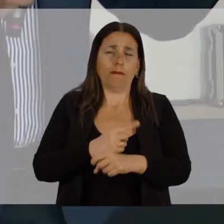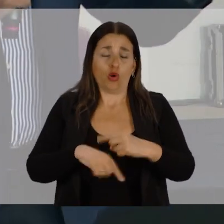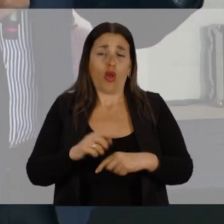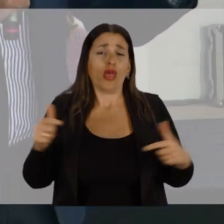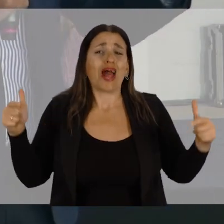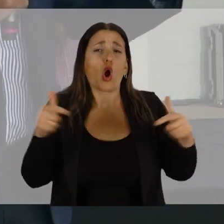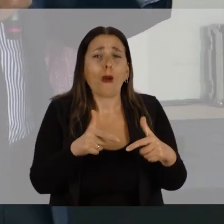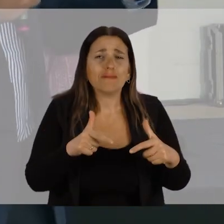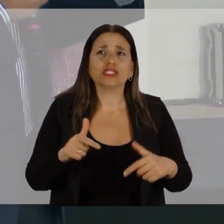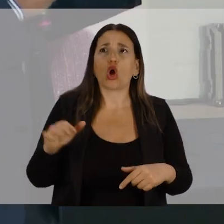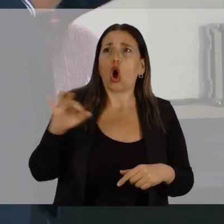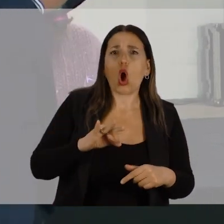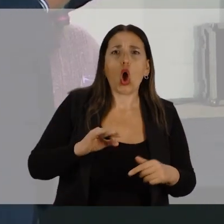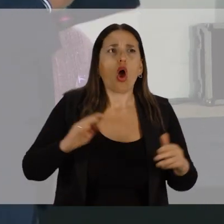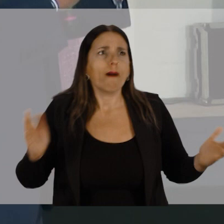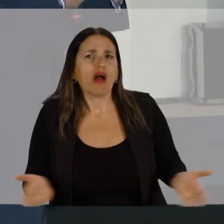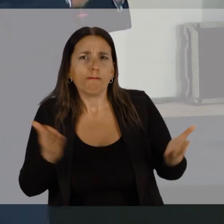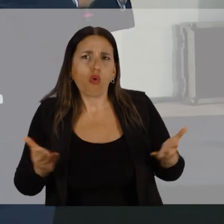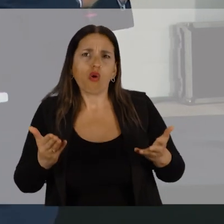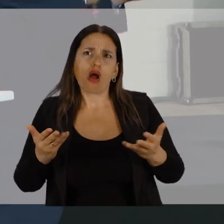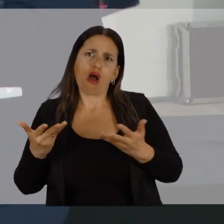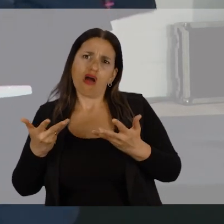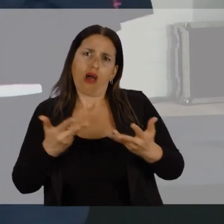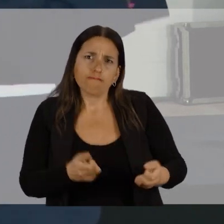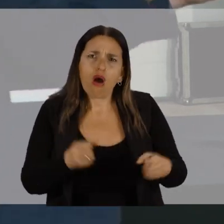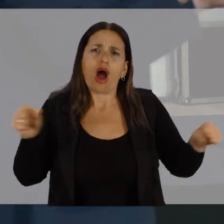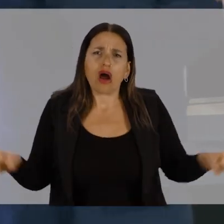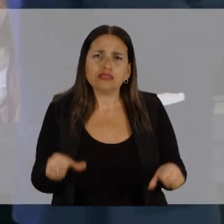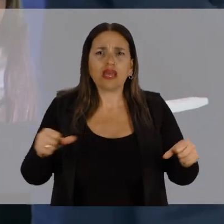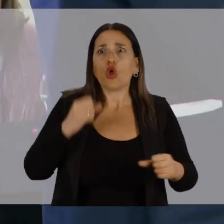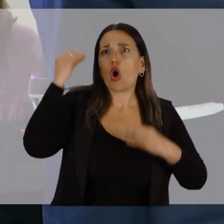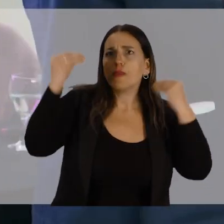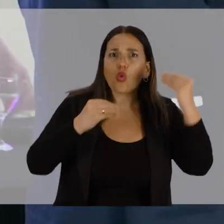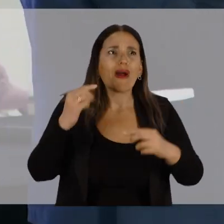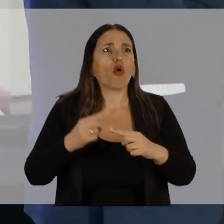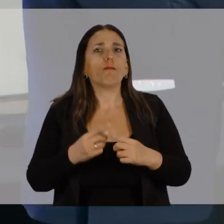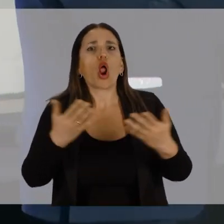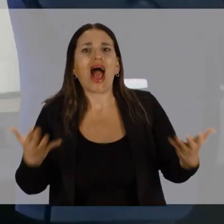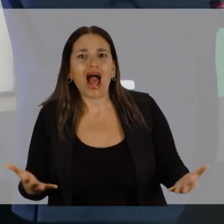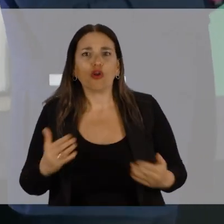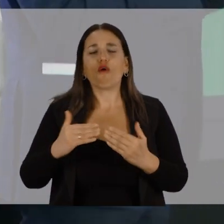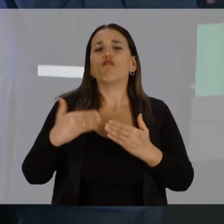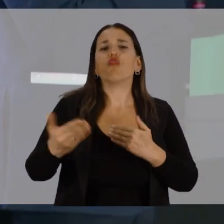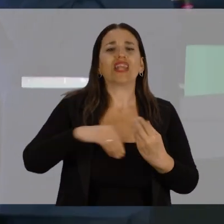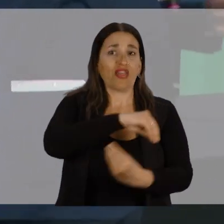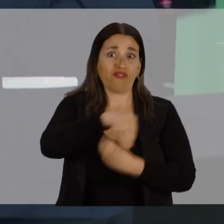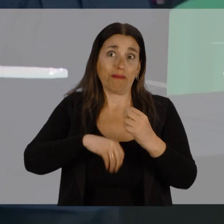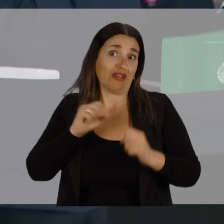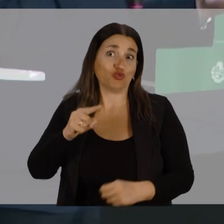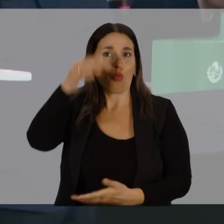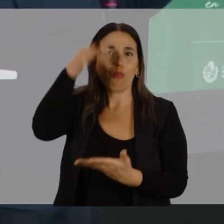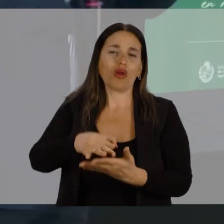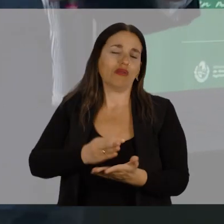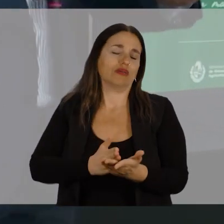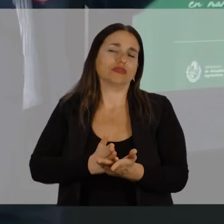hay una comisión, cuando hay alguien que empuja, cuando hay alguien que está preocupado por algo que es extrafamiliar, que es